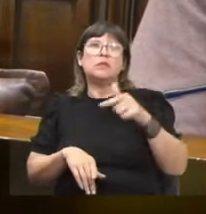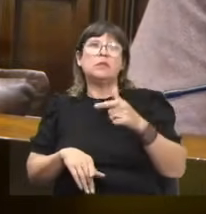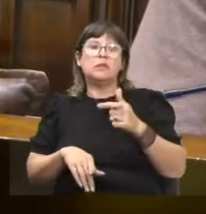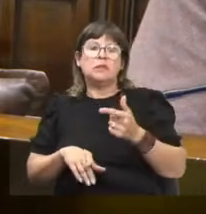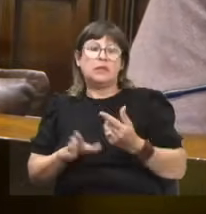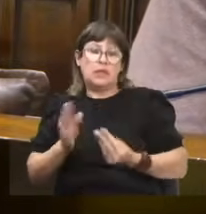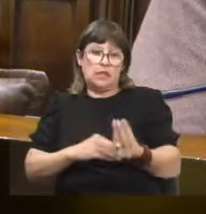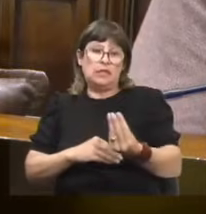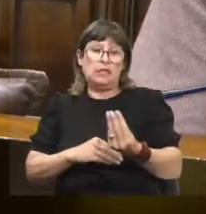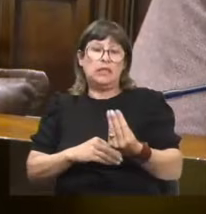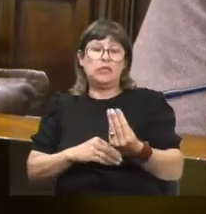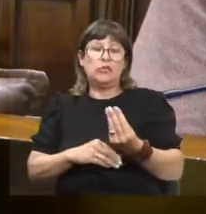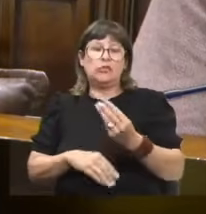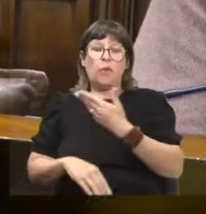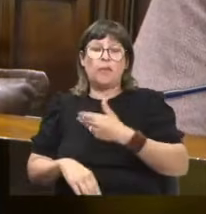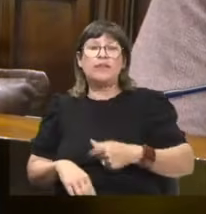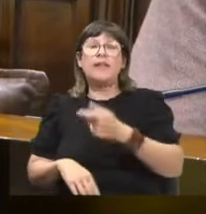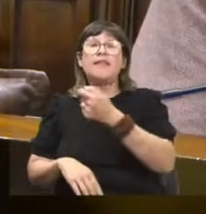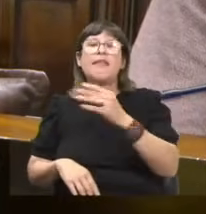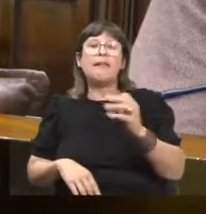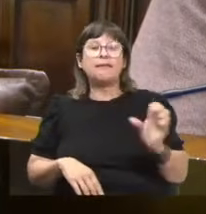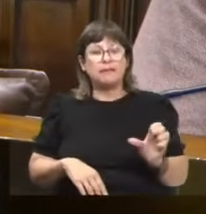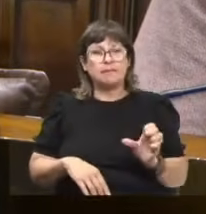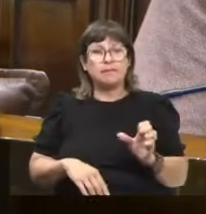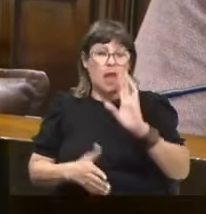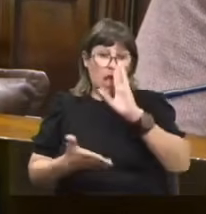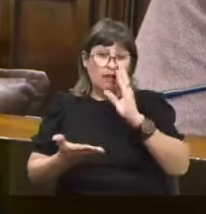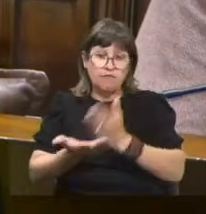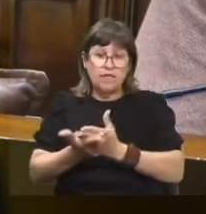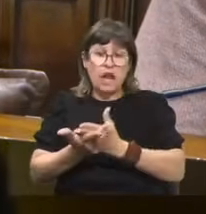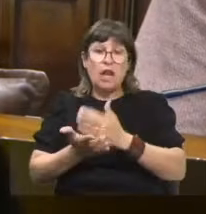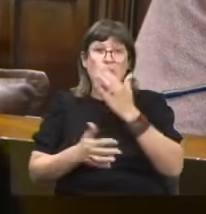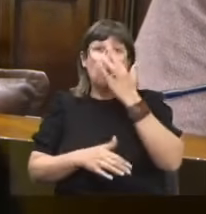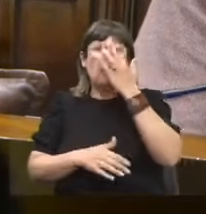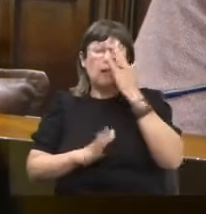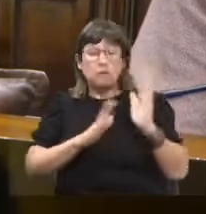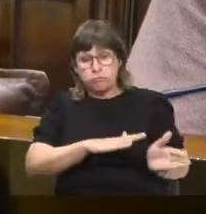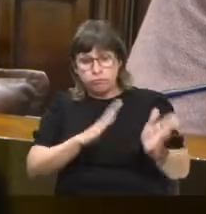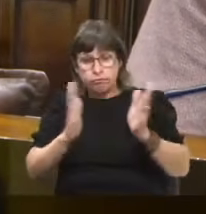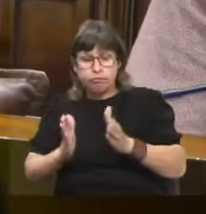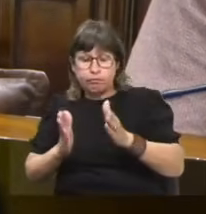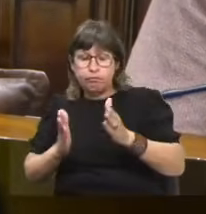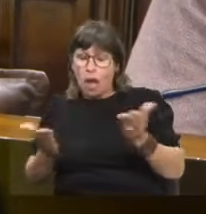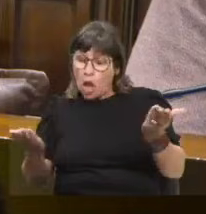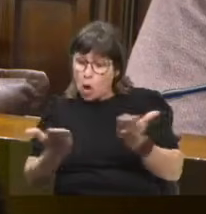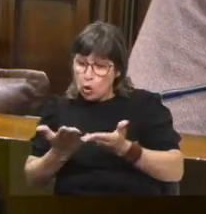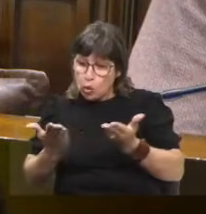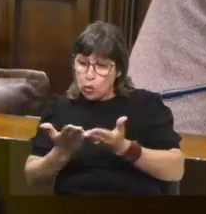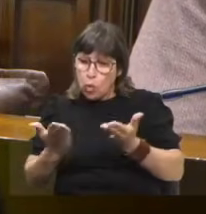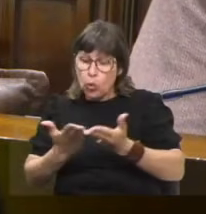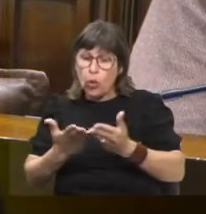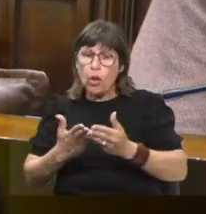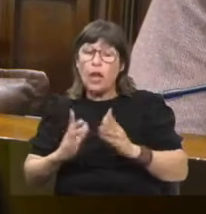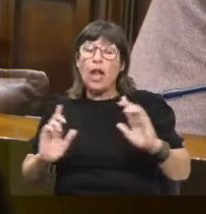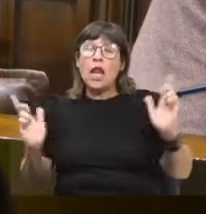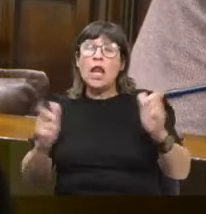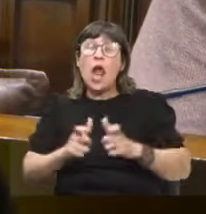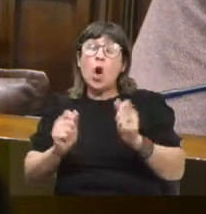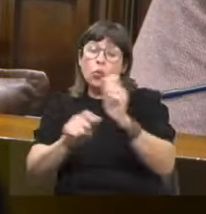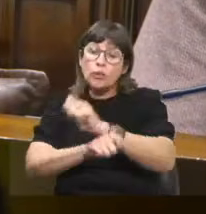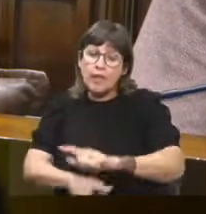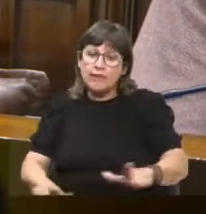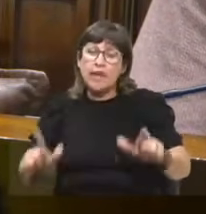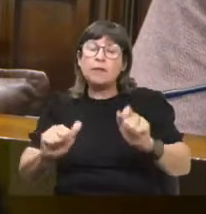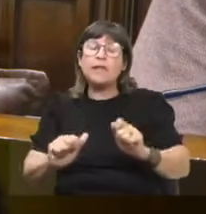designación. Finalmente, el caso pasó a estudio de la Junta de Transparencia